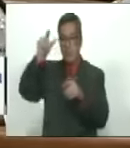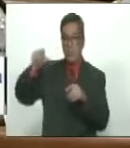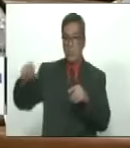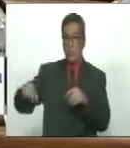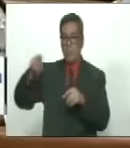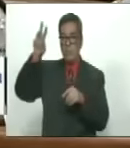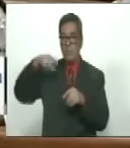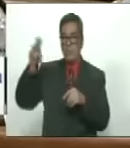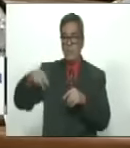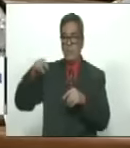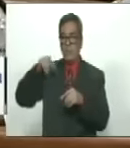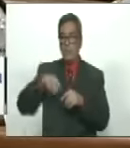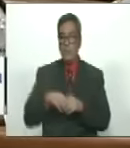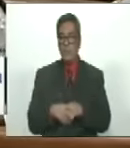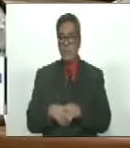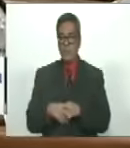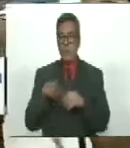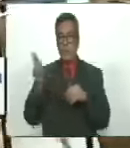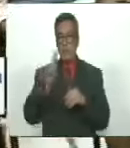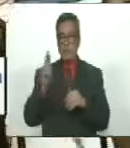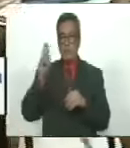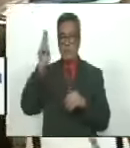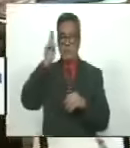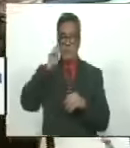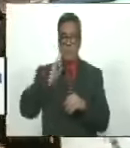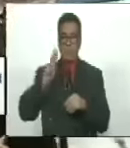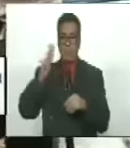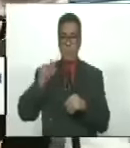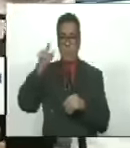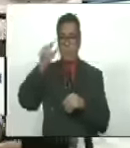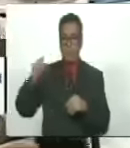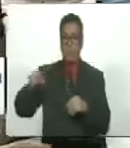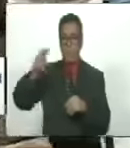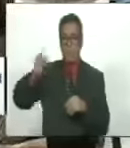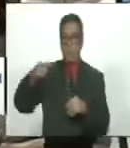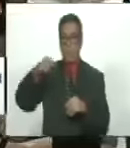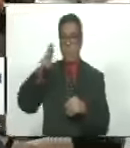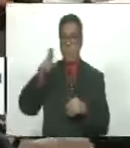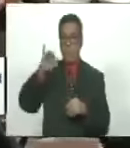con la República Cooperativa de Guyana.